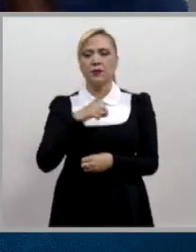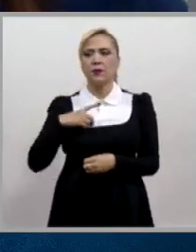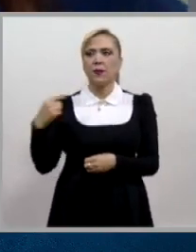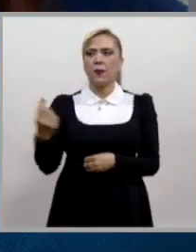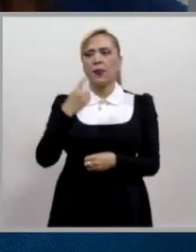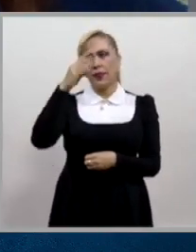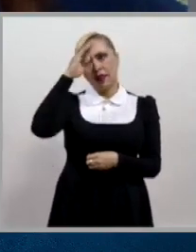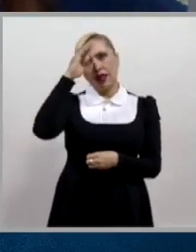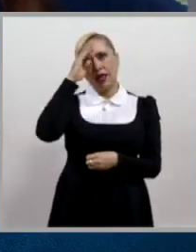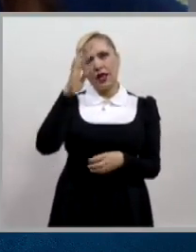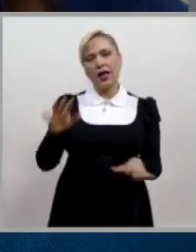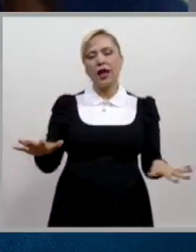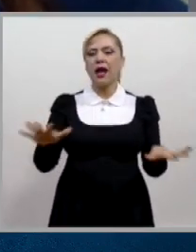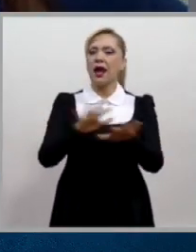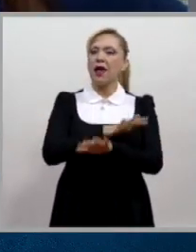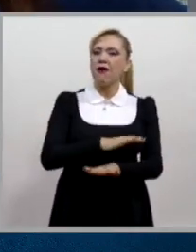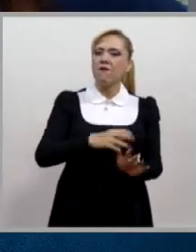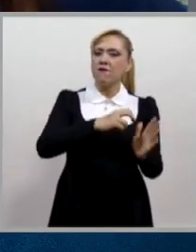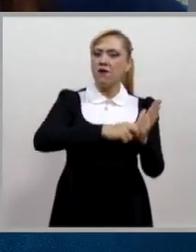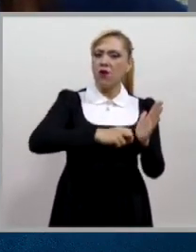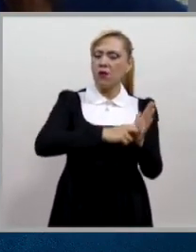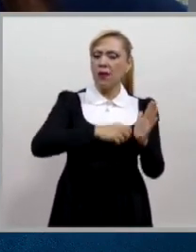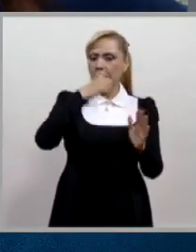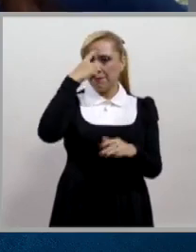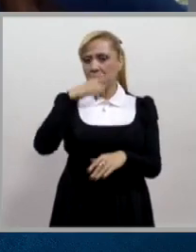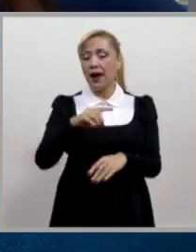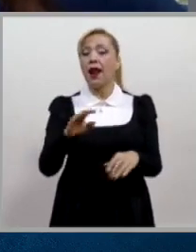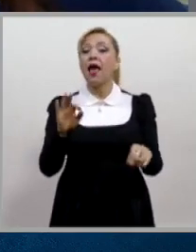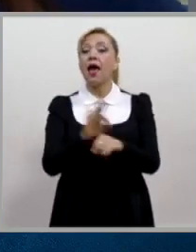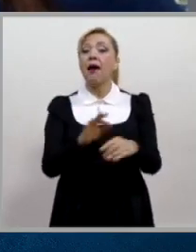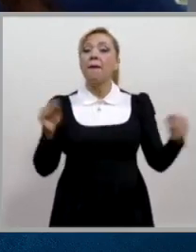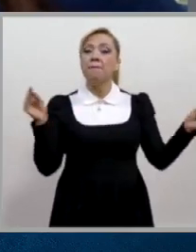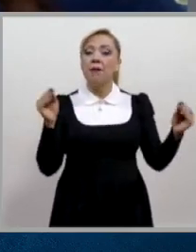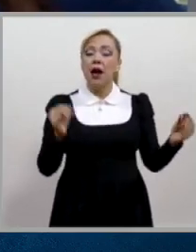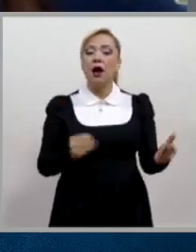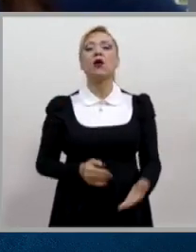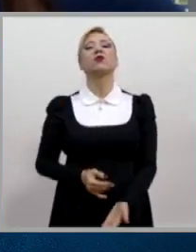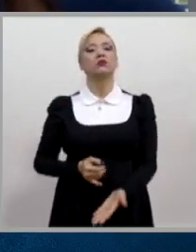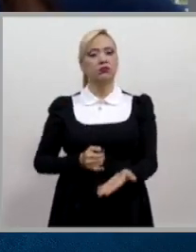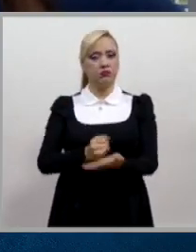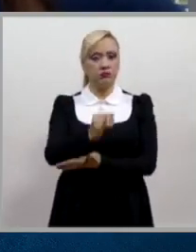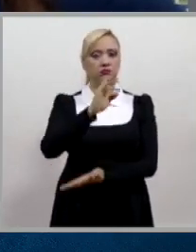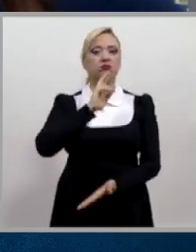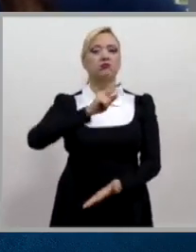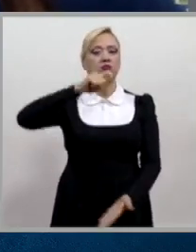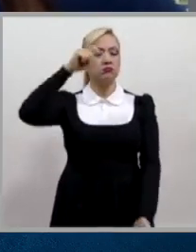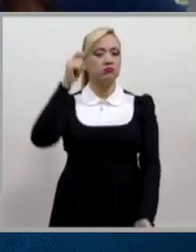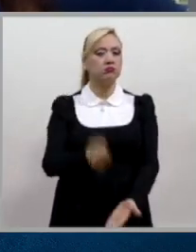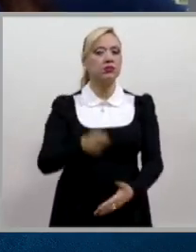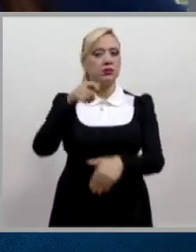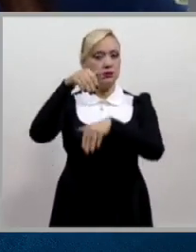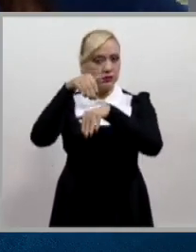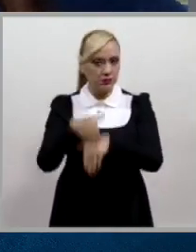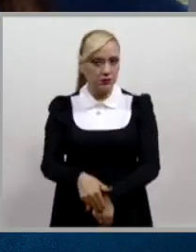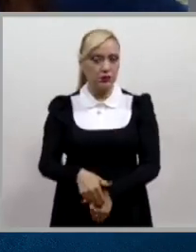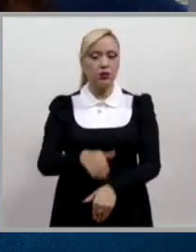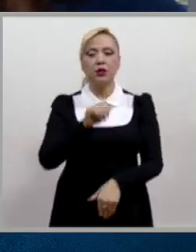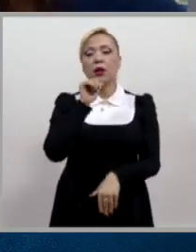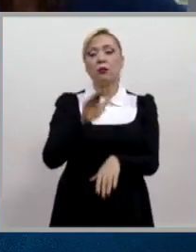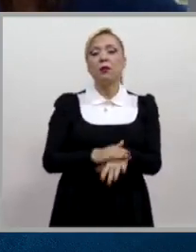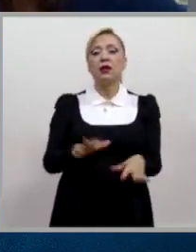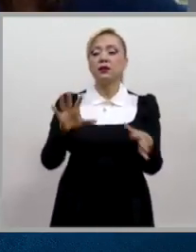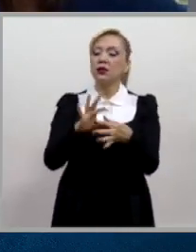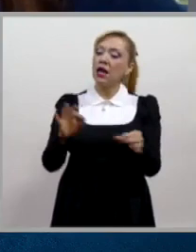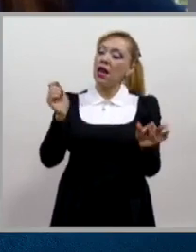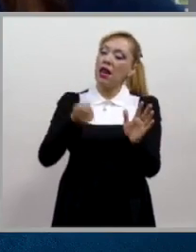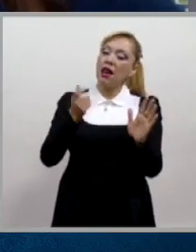pensar una reforma en materia de amparo para ejecución de sentencias, porque pues tampoco es que a punta de interpretación podamos cambiar